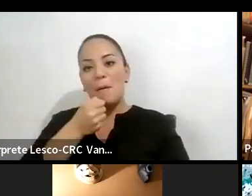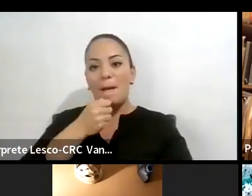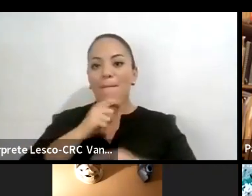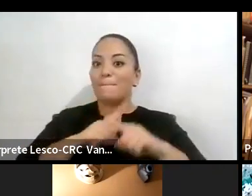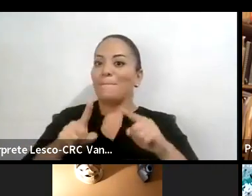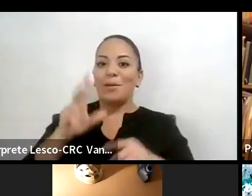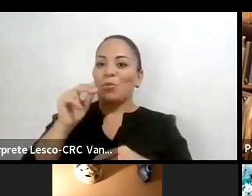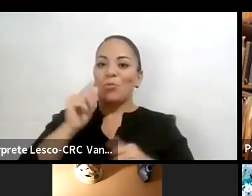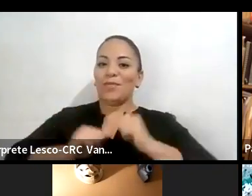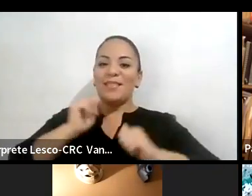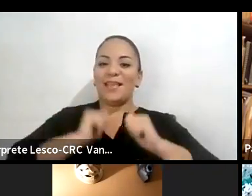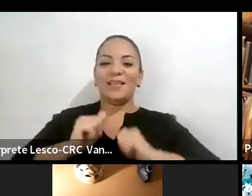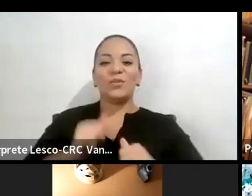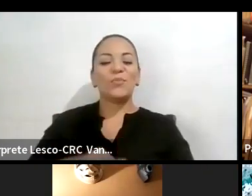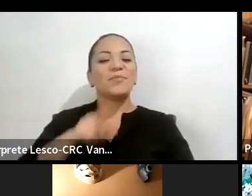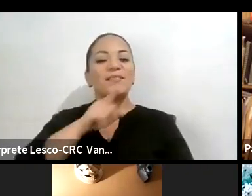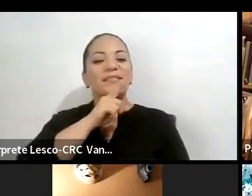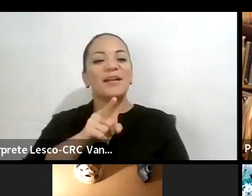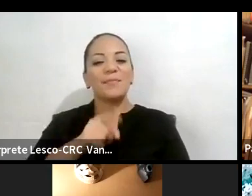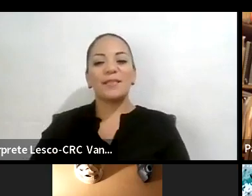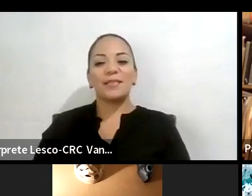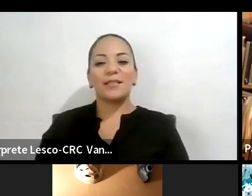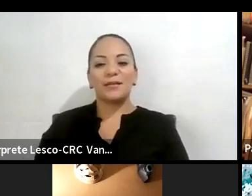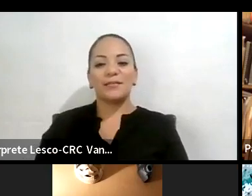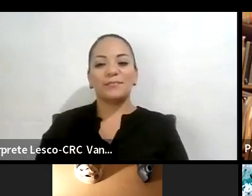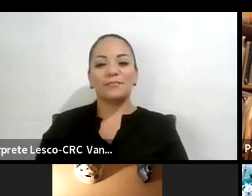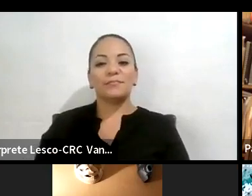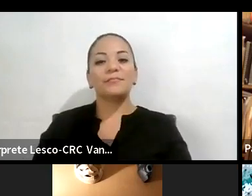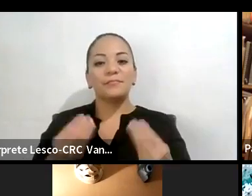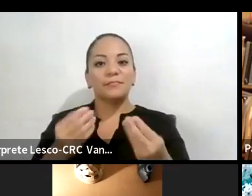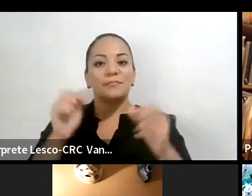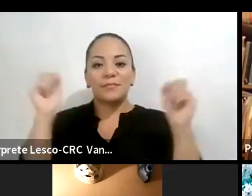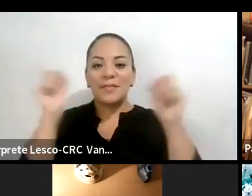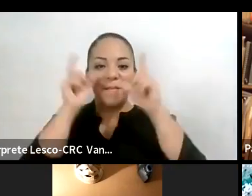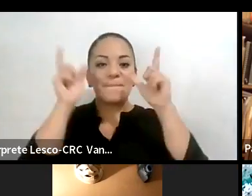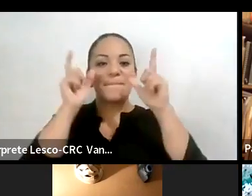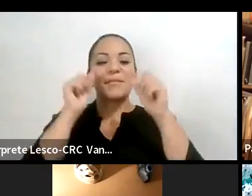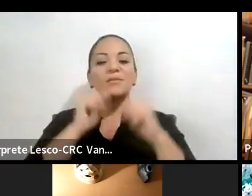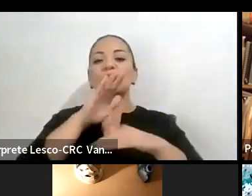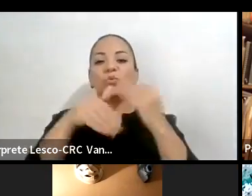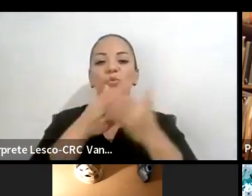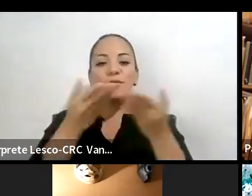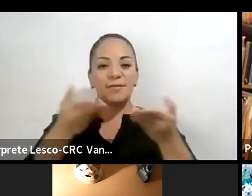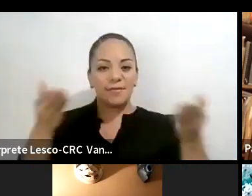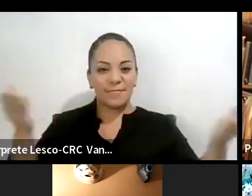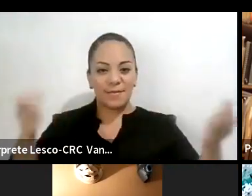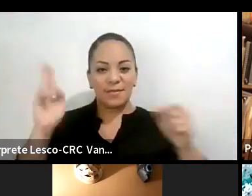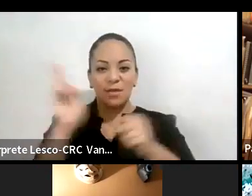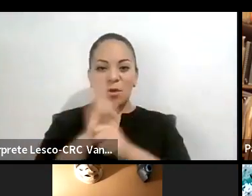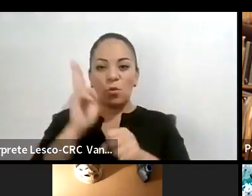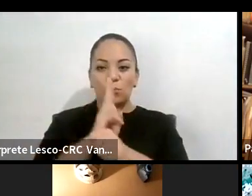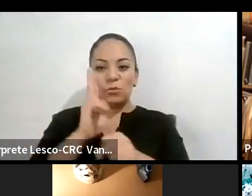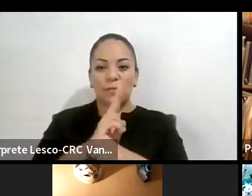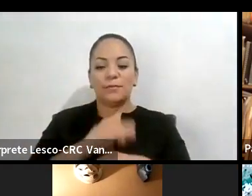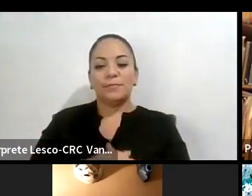con teatro. Entonces fue sumamente, sumamente impresionante todas las herramientas que se pudieron utilizar,